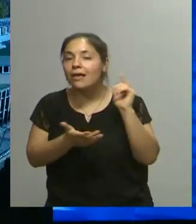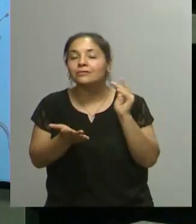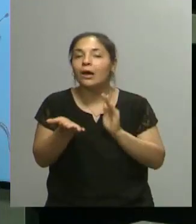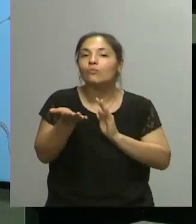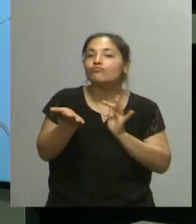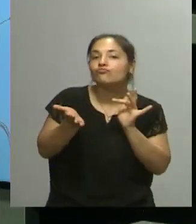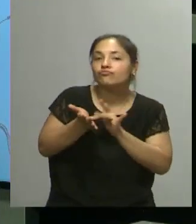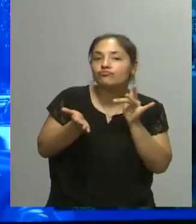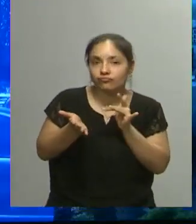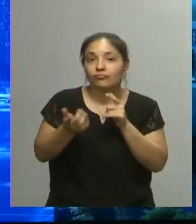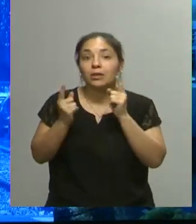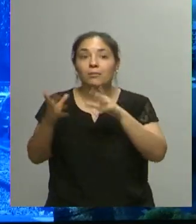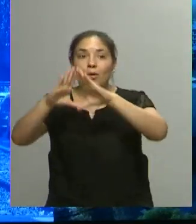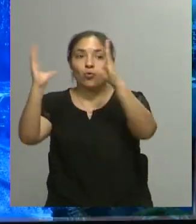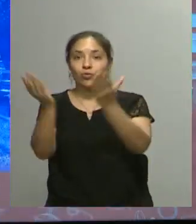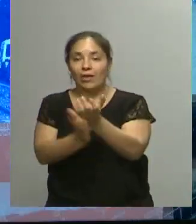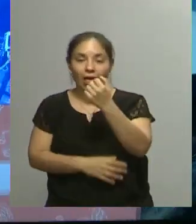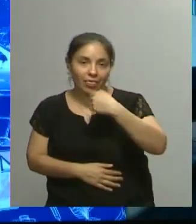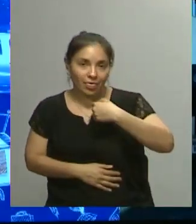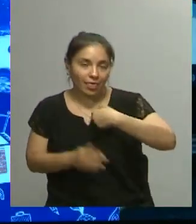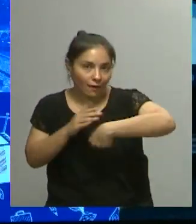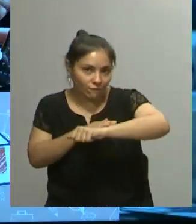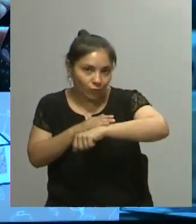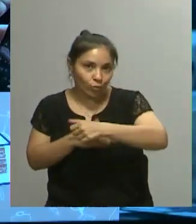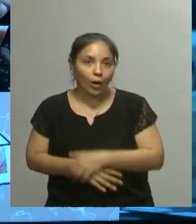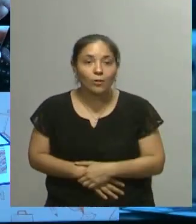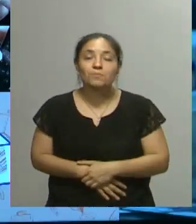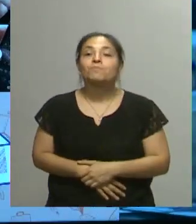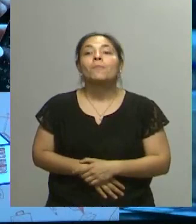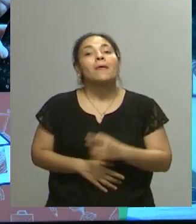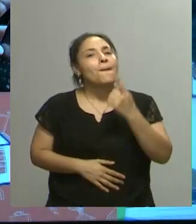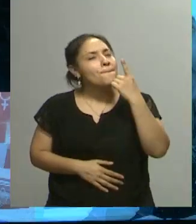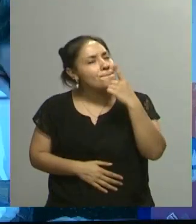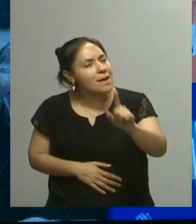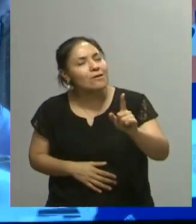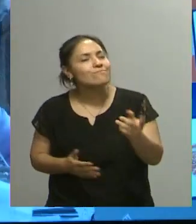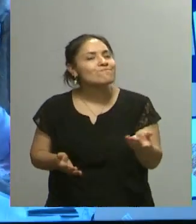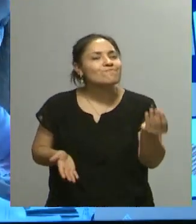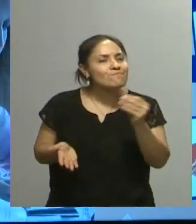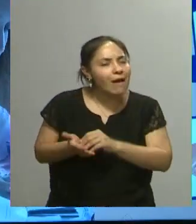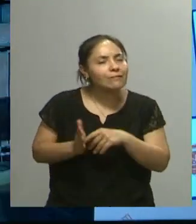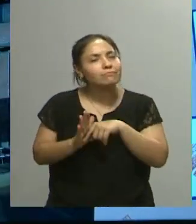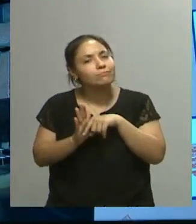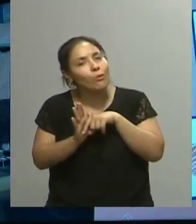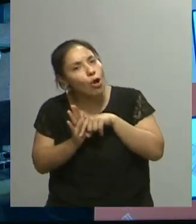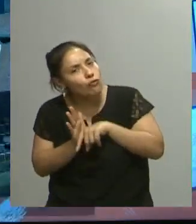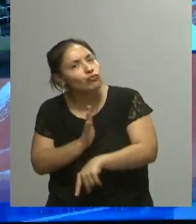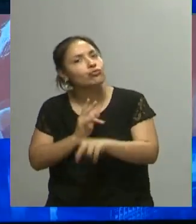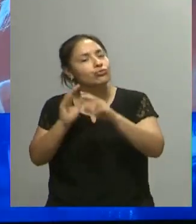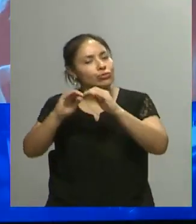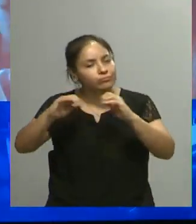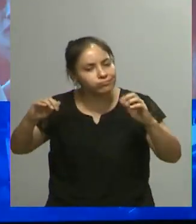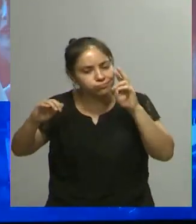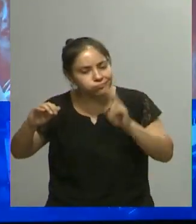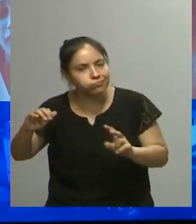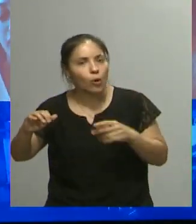fenómeno que es la Copa Mundial de Fútbol. O sea, y creo que hay que ir un poquito más allá y prestarles atención a